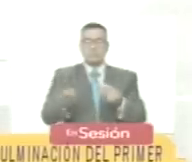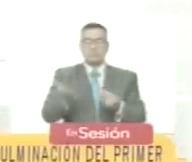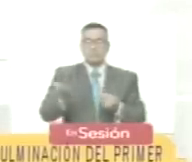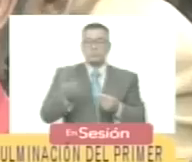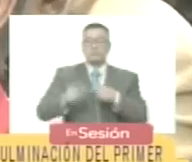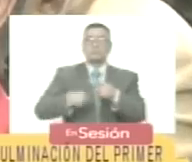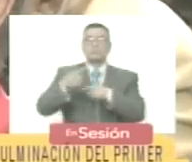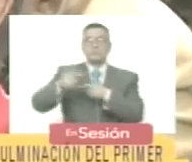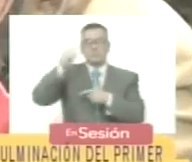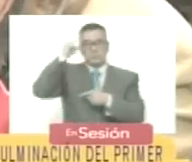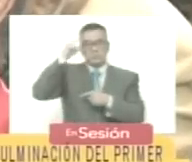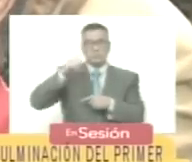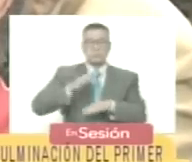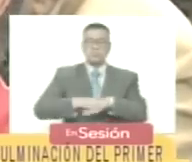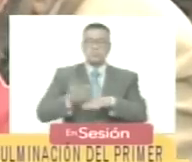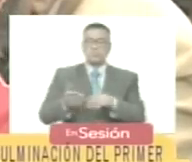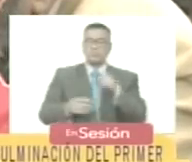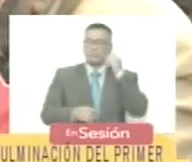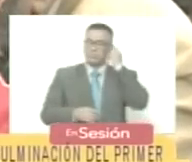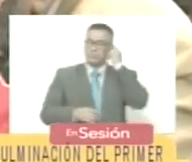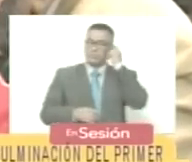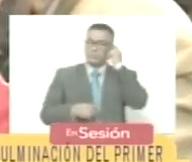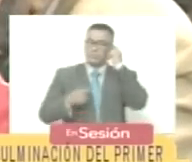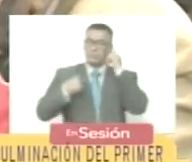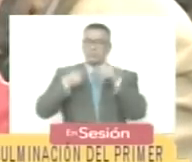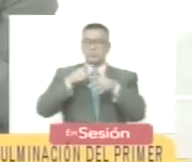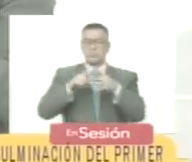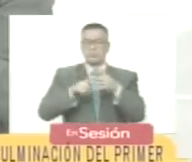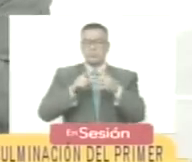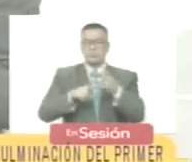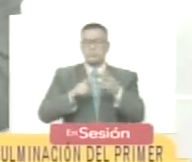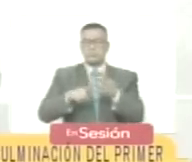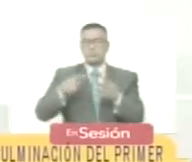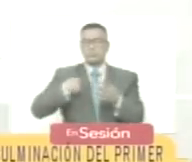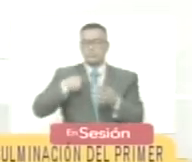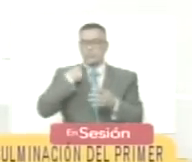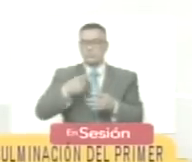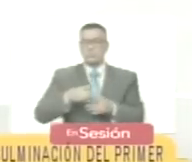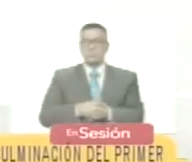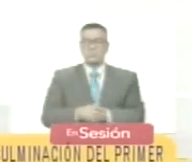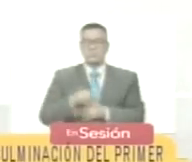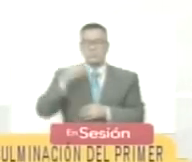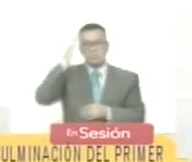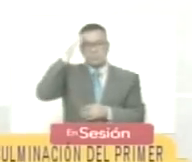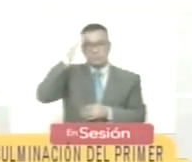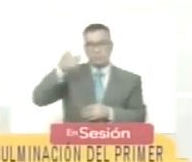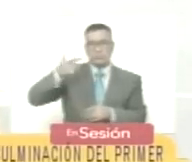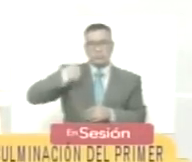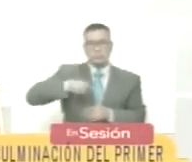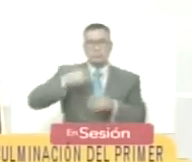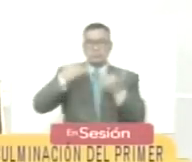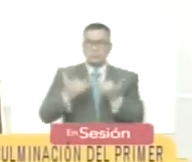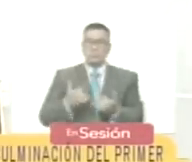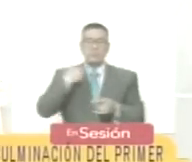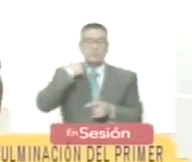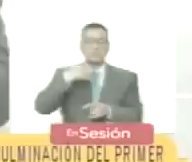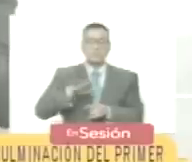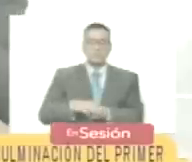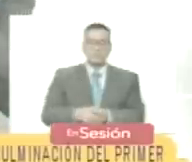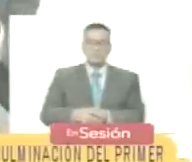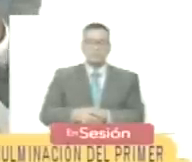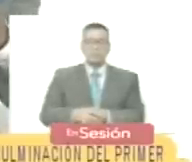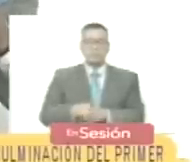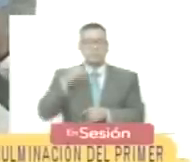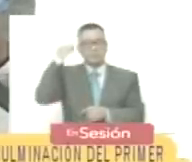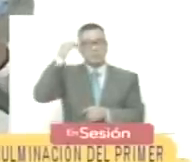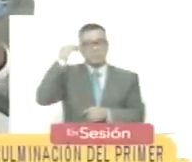los próximos días, porque otras de las cosas por las cuales debemos decir uno no sabe lo que tiene hasta que lo pierde, es